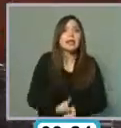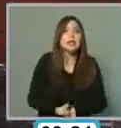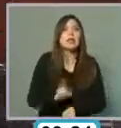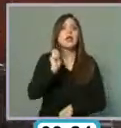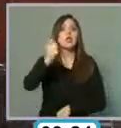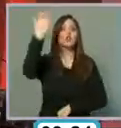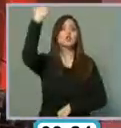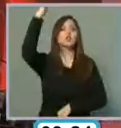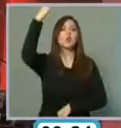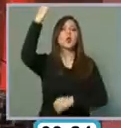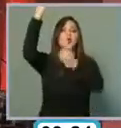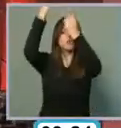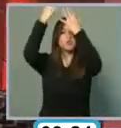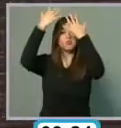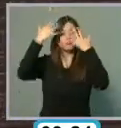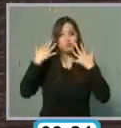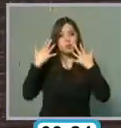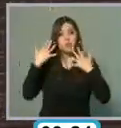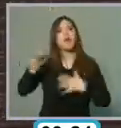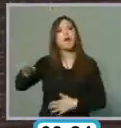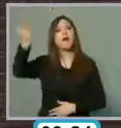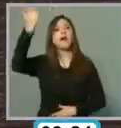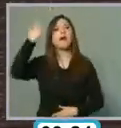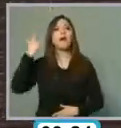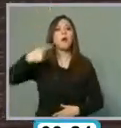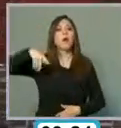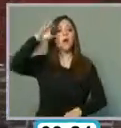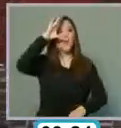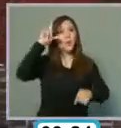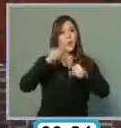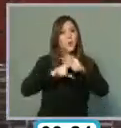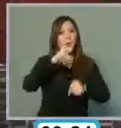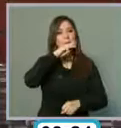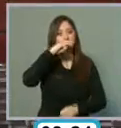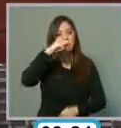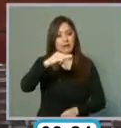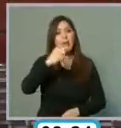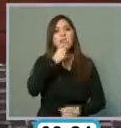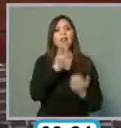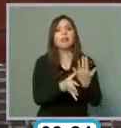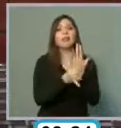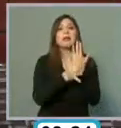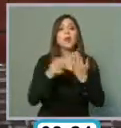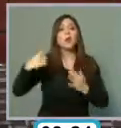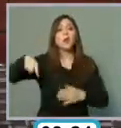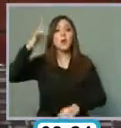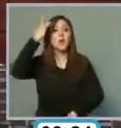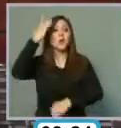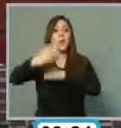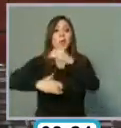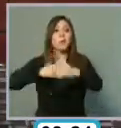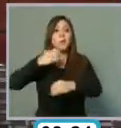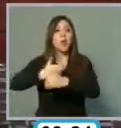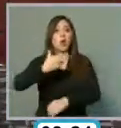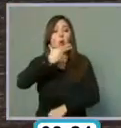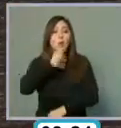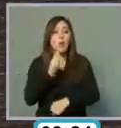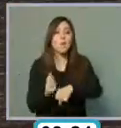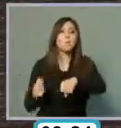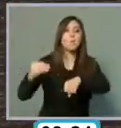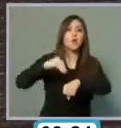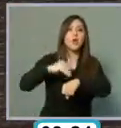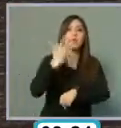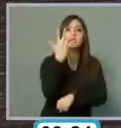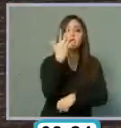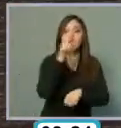ti. Ok. Los mayas dicen que al cumpleaños del hombre se le sumen 5 días. Ok. Por